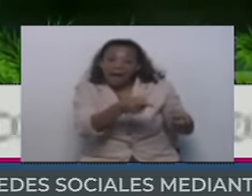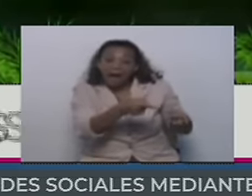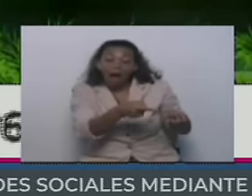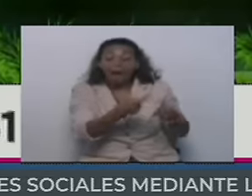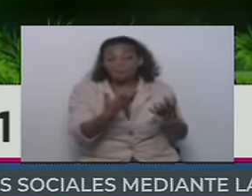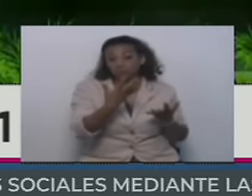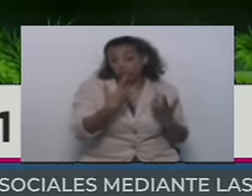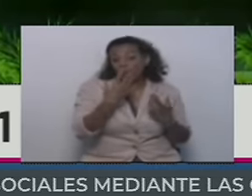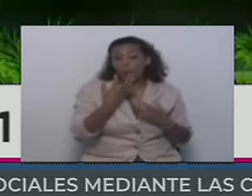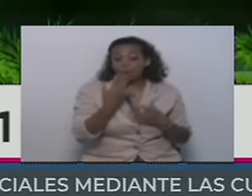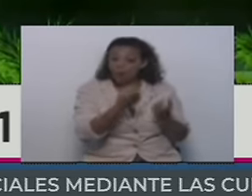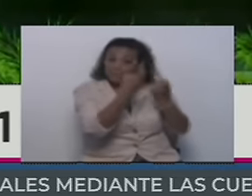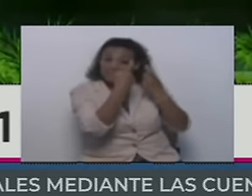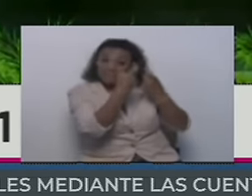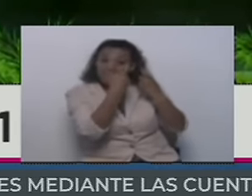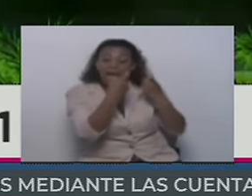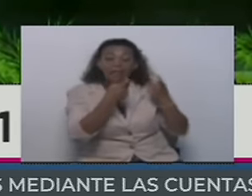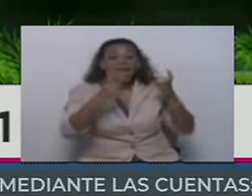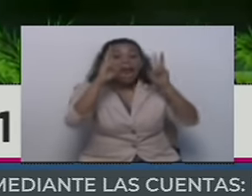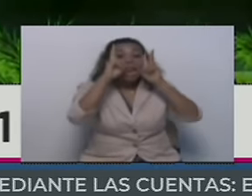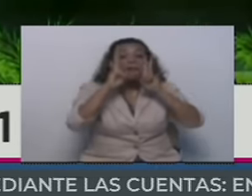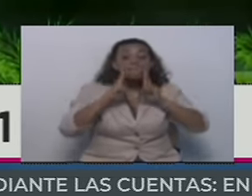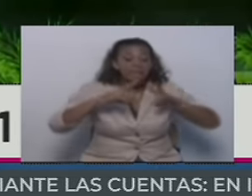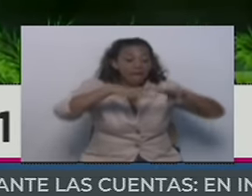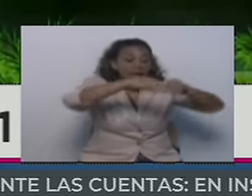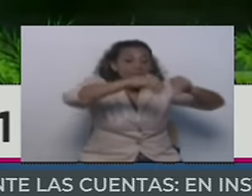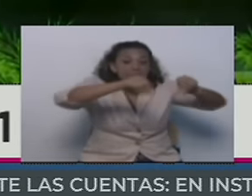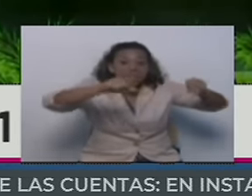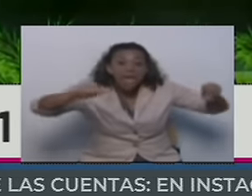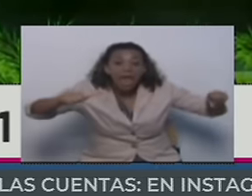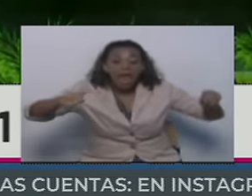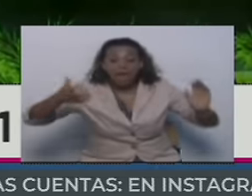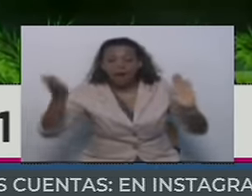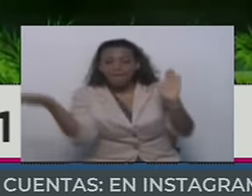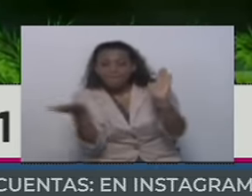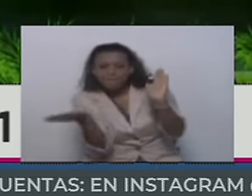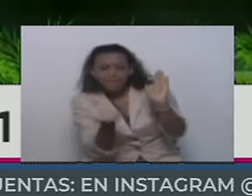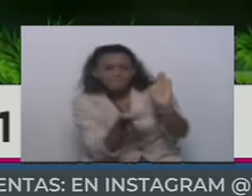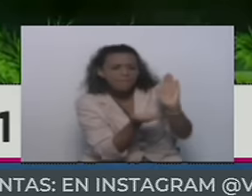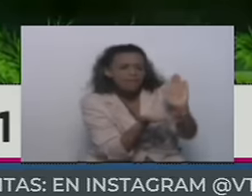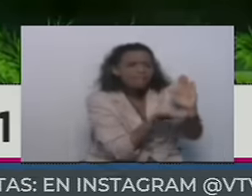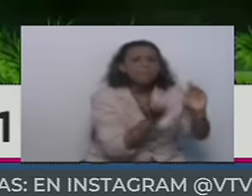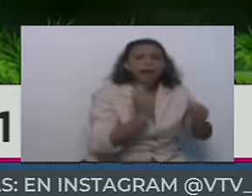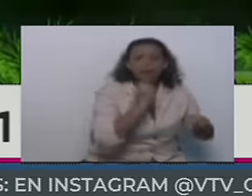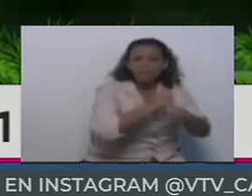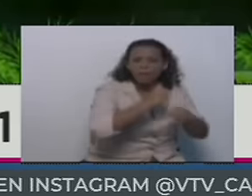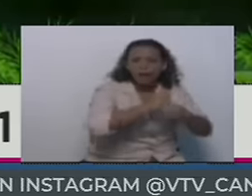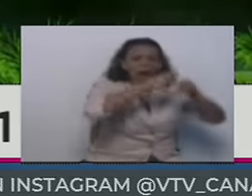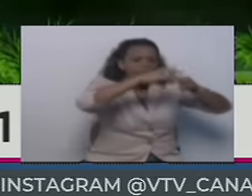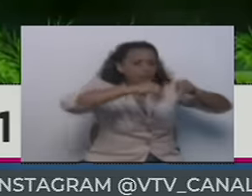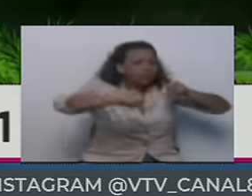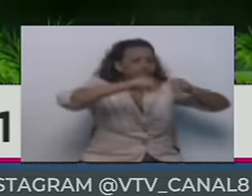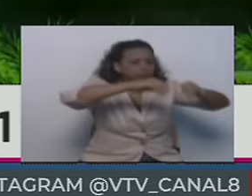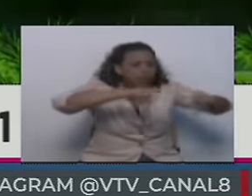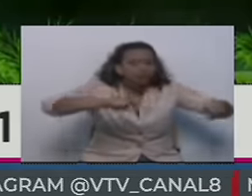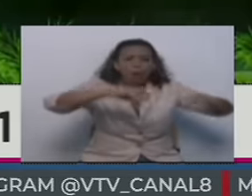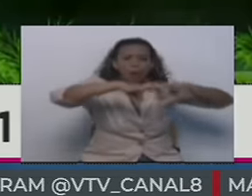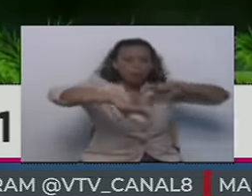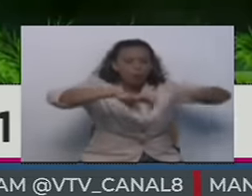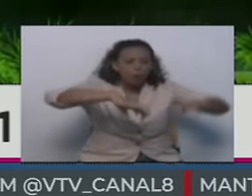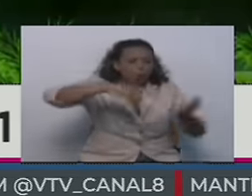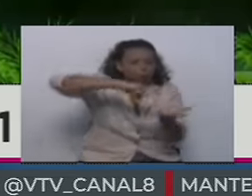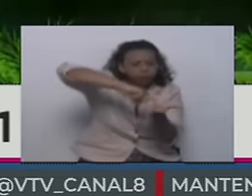enseñaban limpiar el terreno, quitar las malezas, trabajar la tierra, abrir el